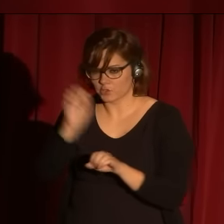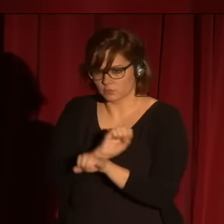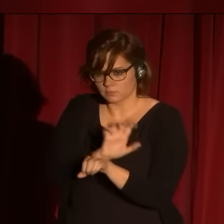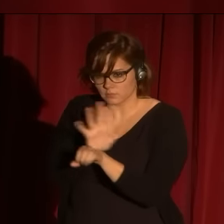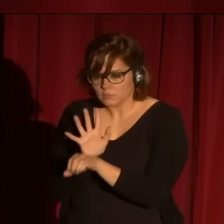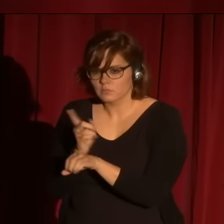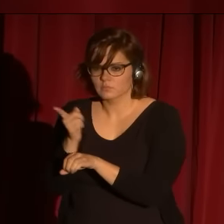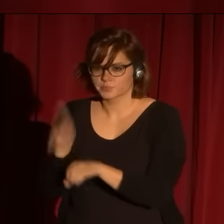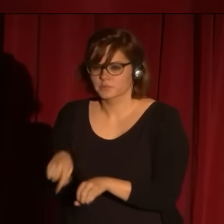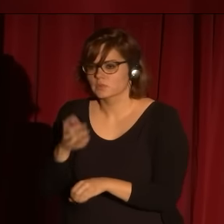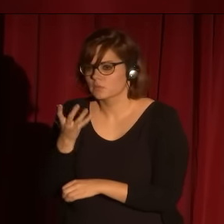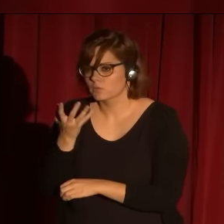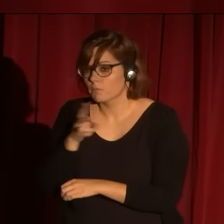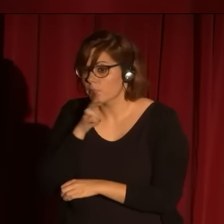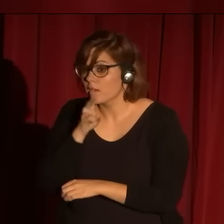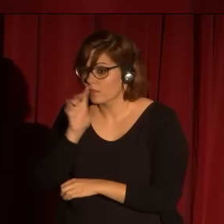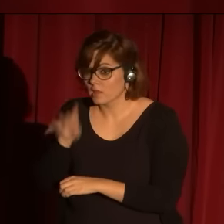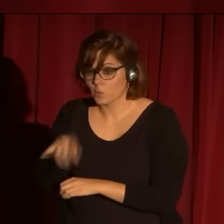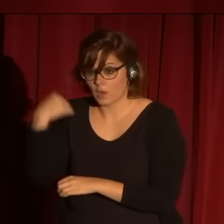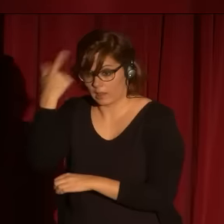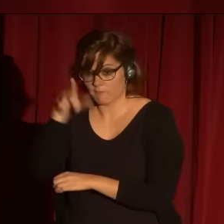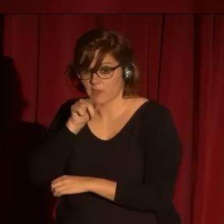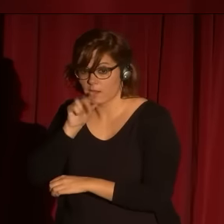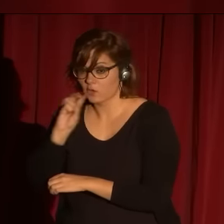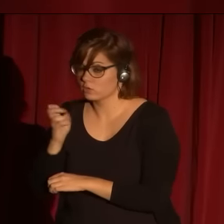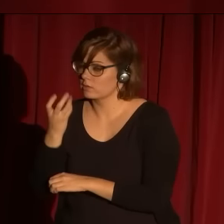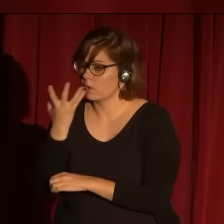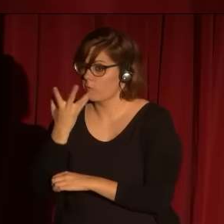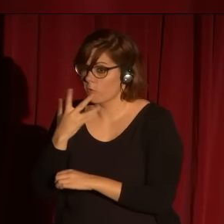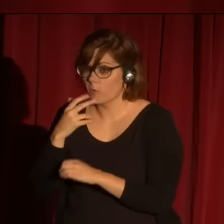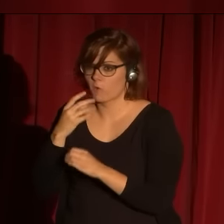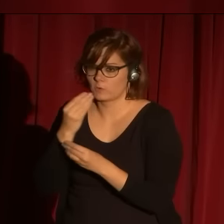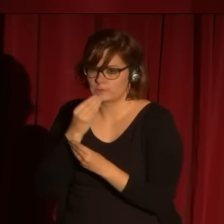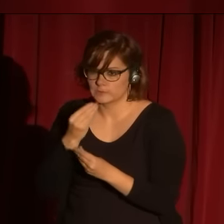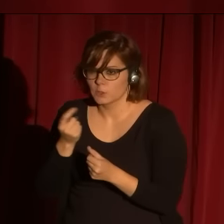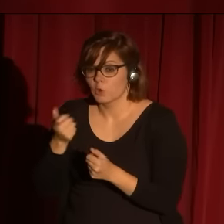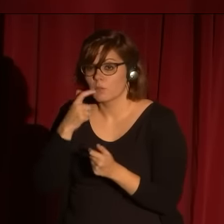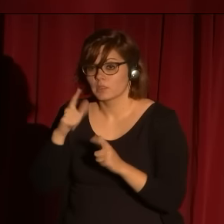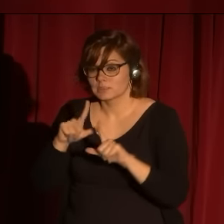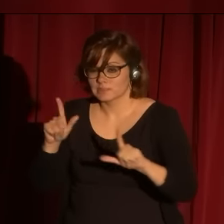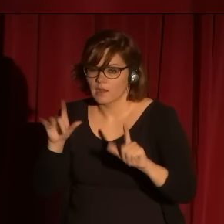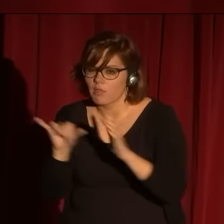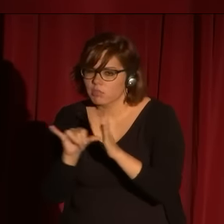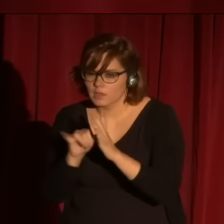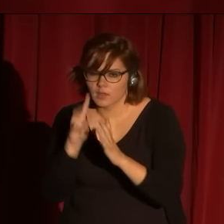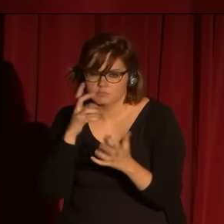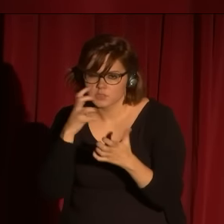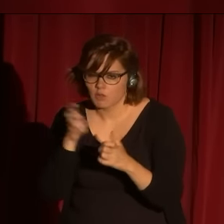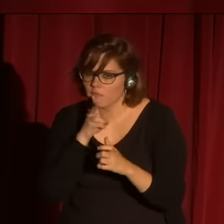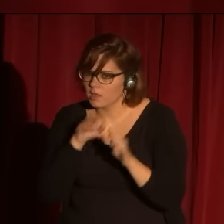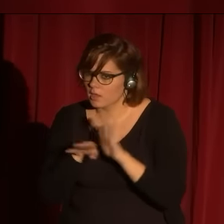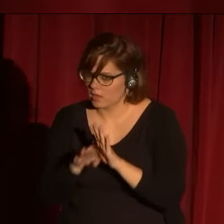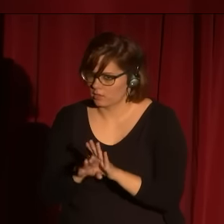verde como la como la cabeza del Ade ha perdido el color pero si lo veis muy de cerca en la sala podréis ver que hay restos de verde ese verde